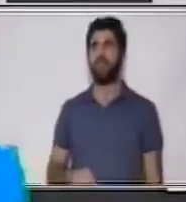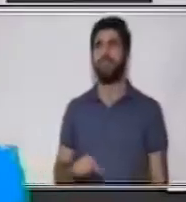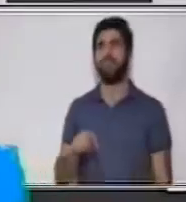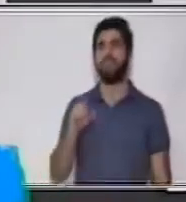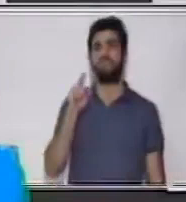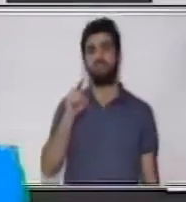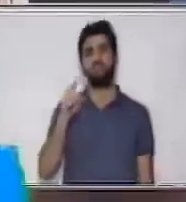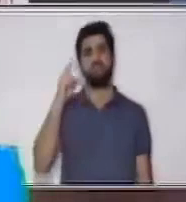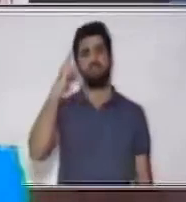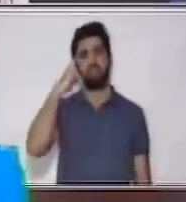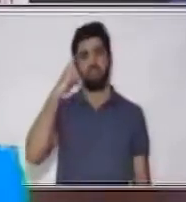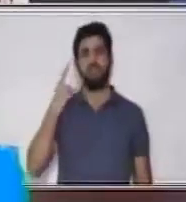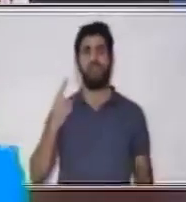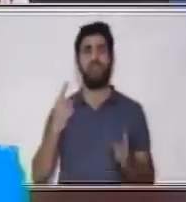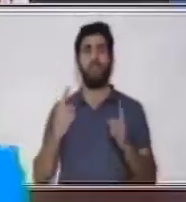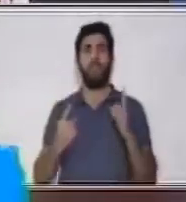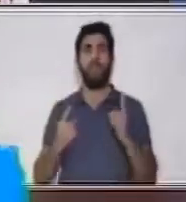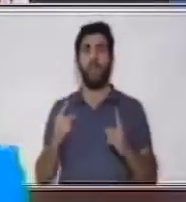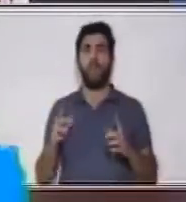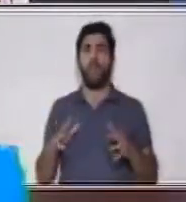¿Cuál será el campo semántico